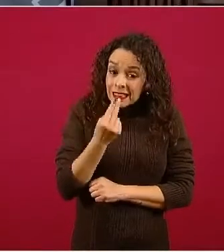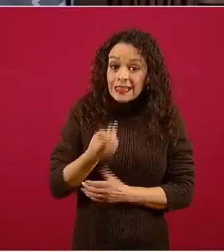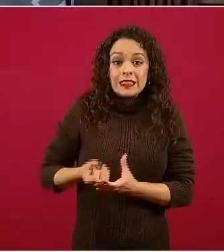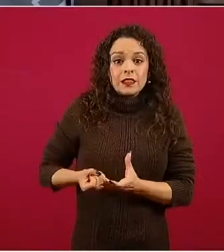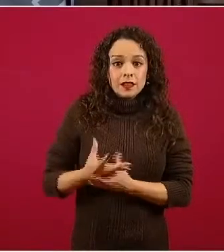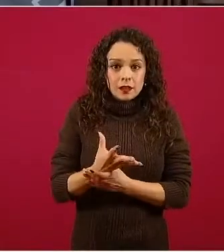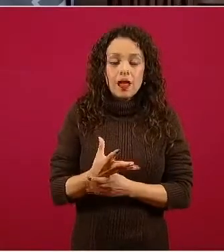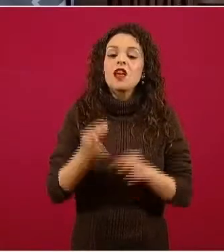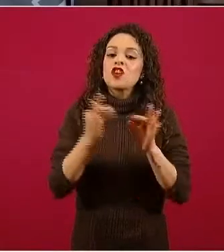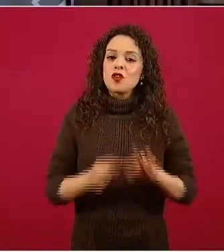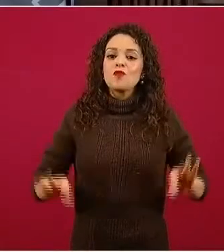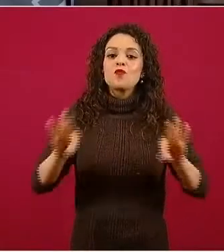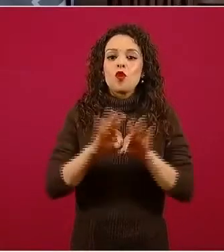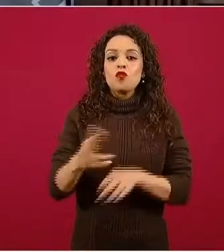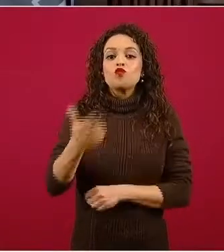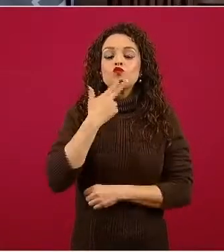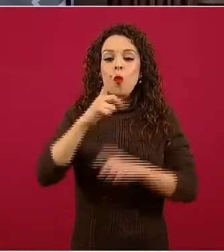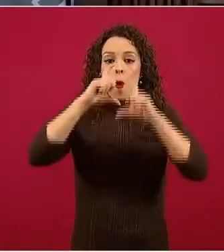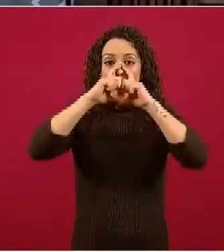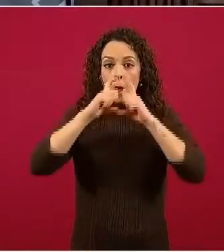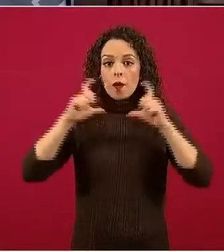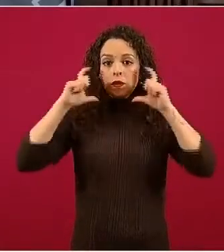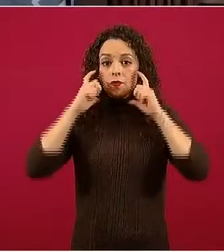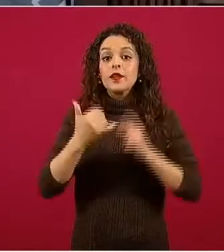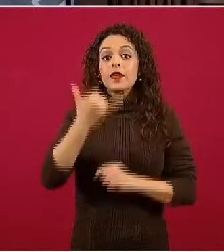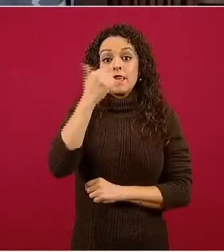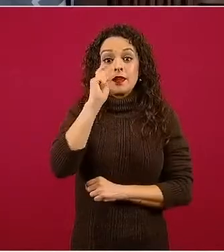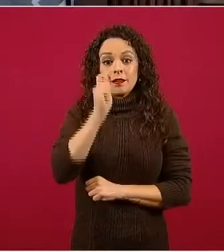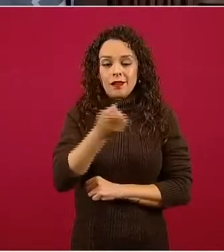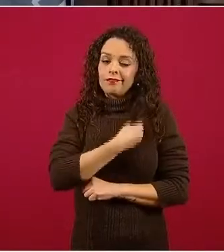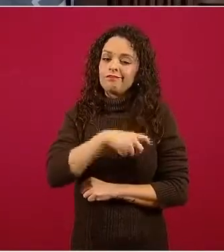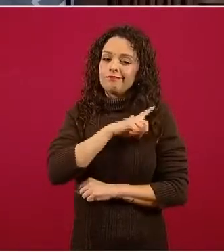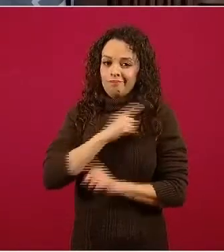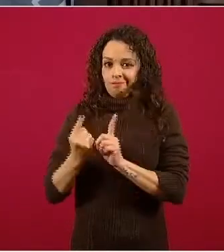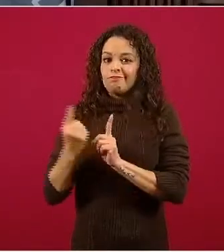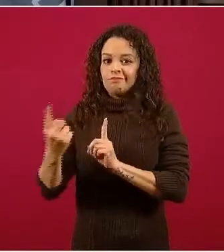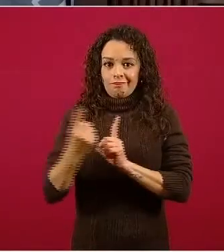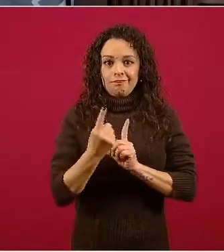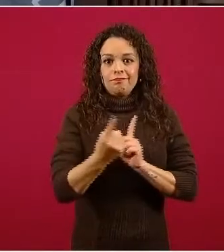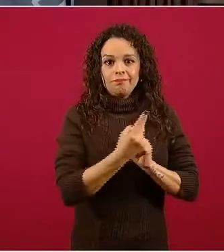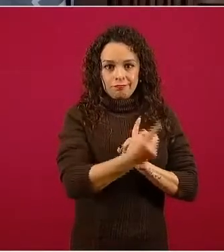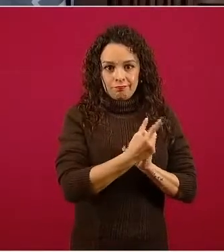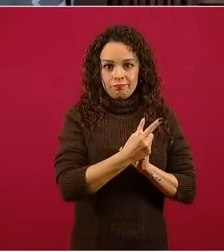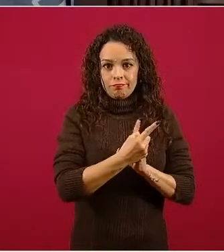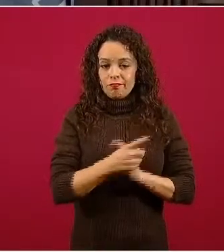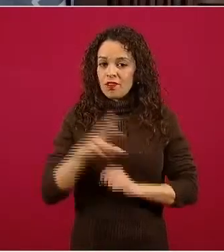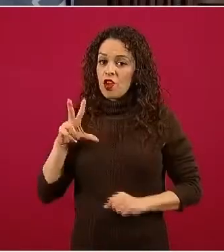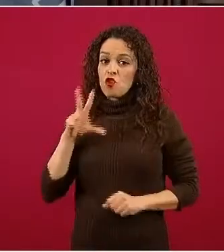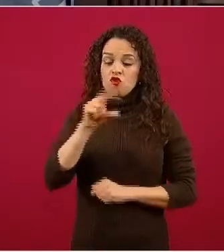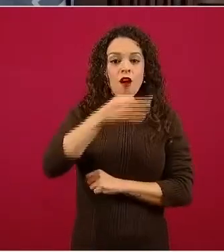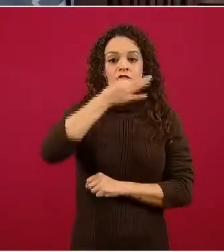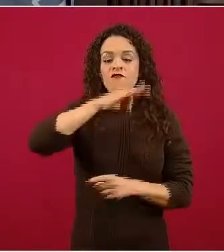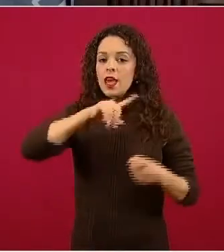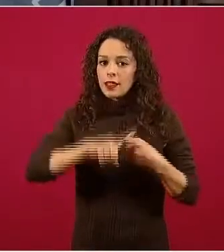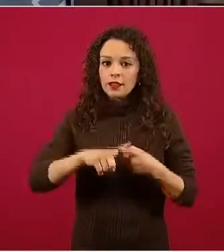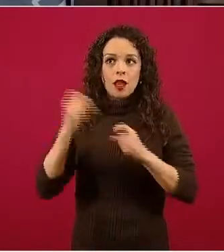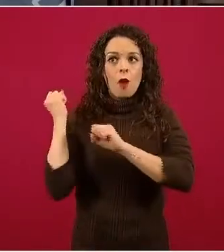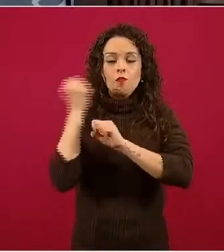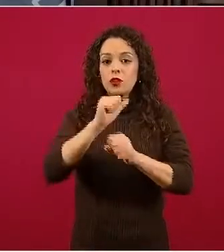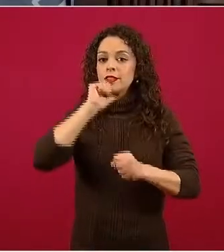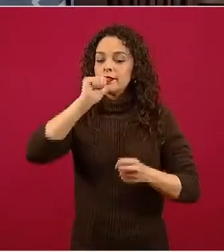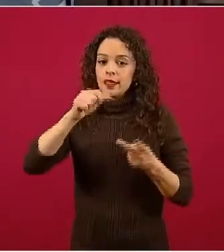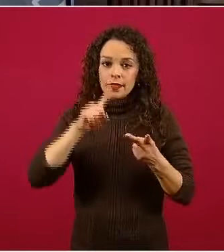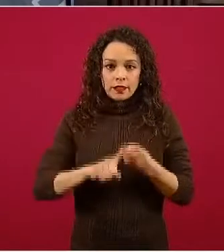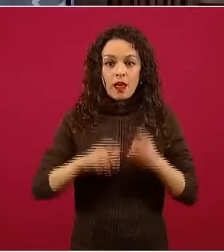usa cubrebocas y mantén siempre sana distancia. No fiestas, no posadas, no reuniones